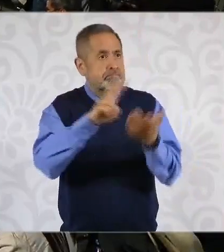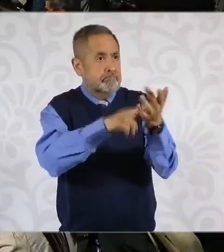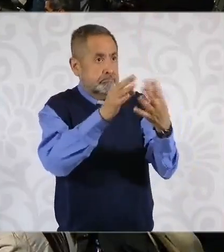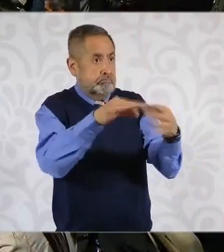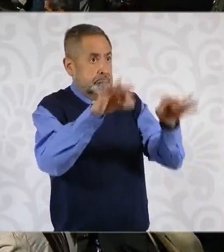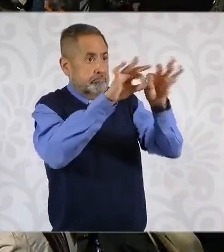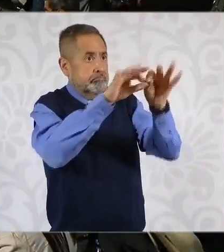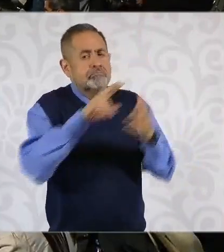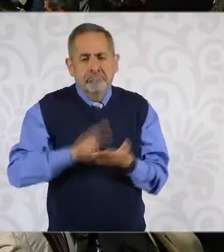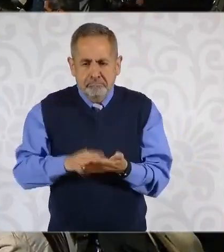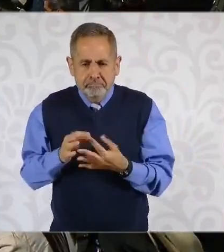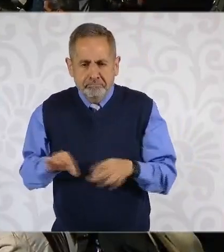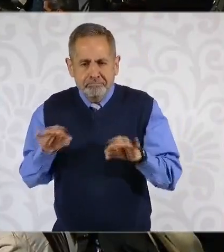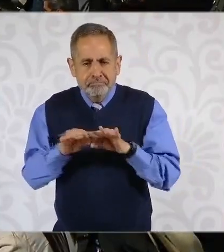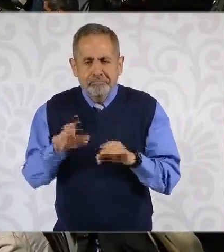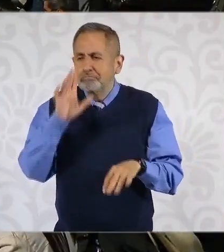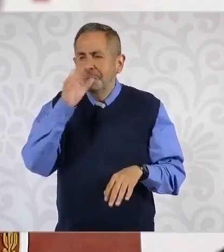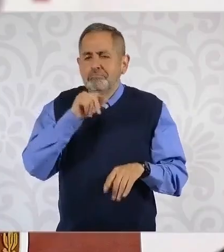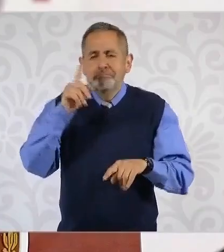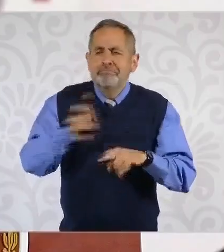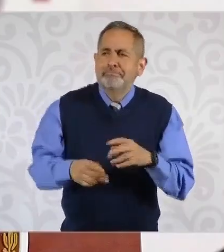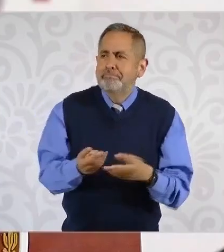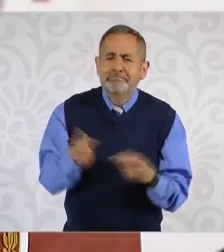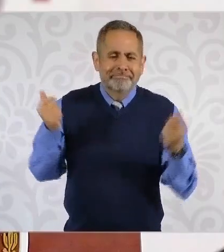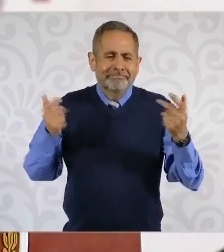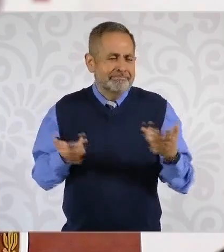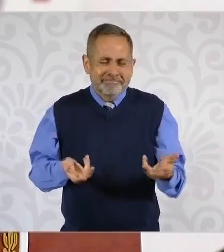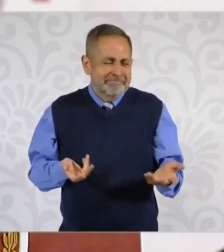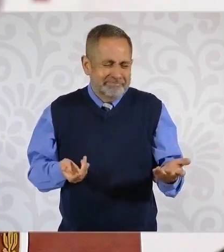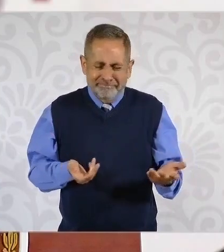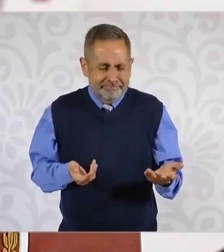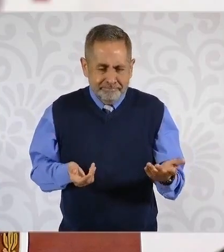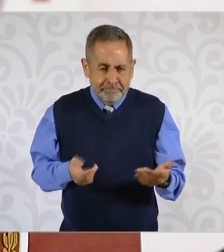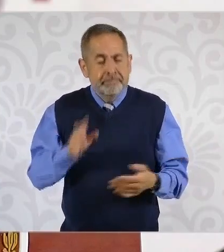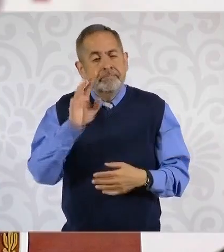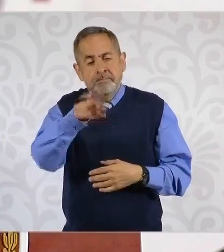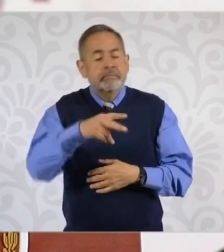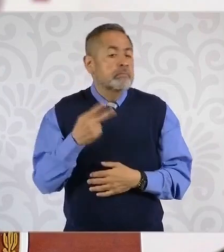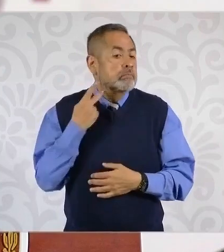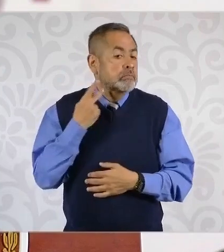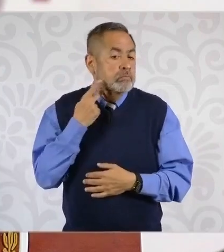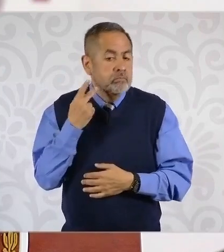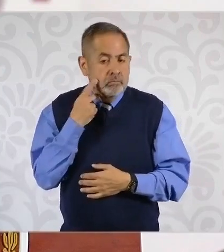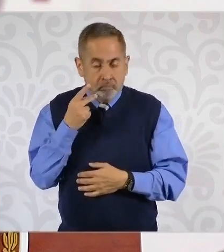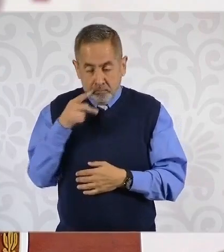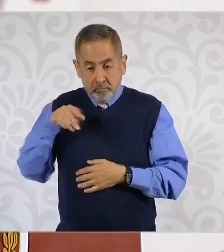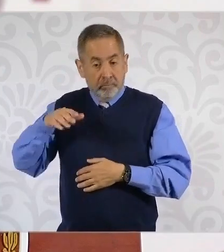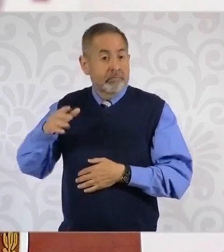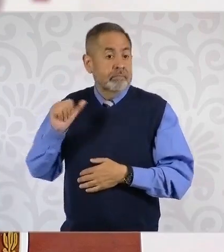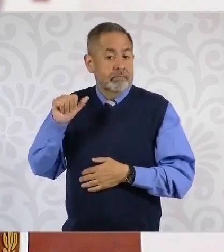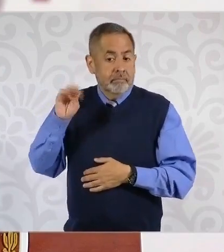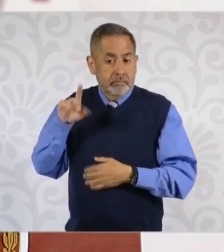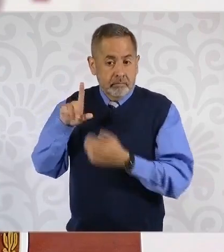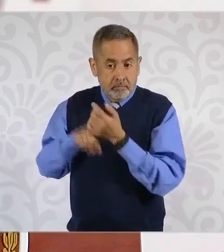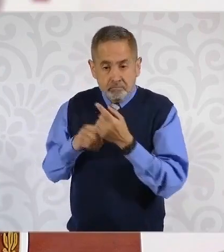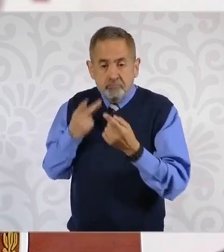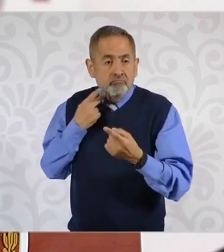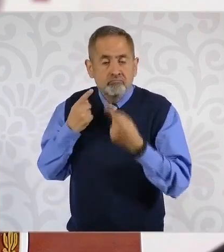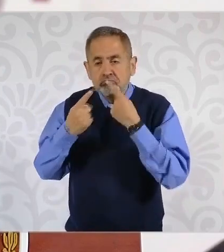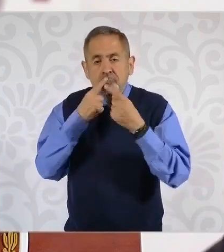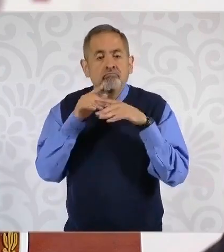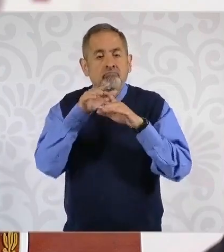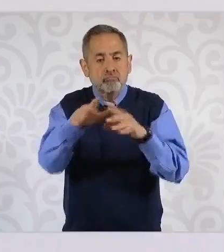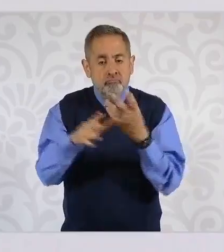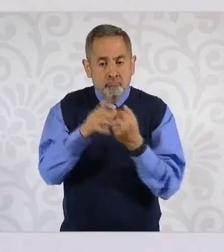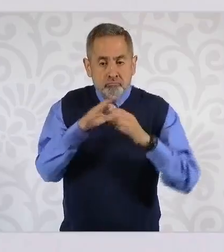además hay una política migratoria que desarrolló el presidente Andrés Manuel López Obrador,